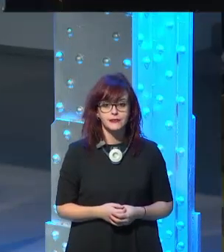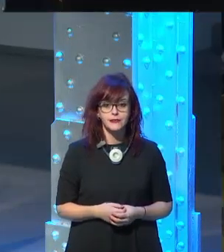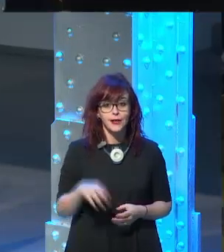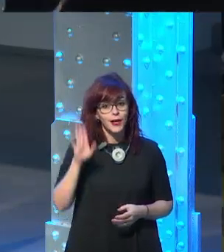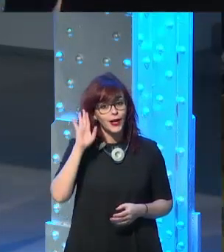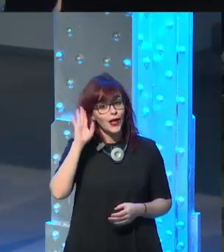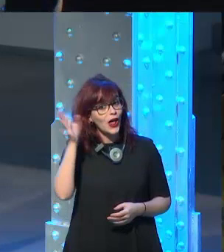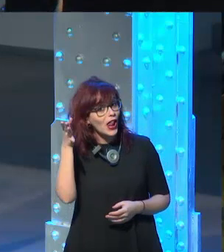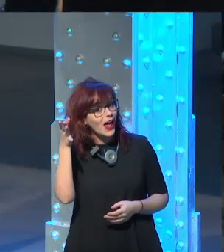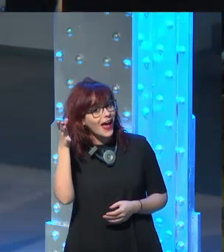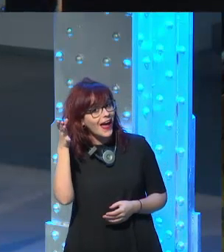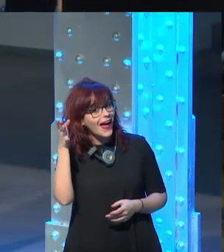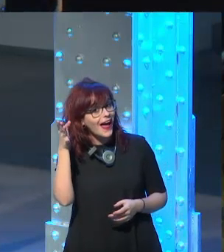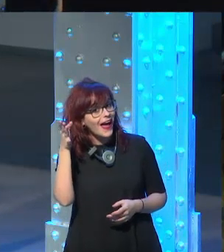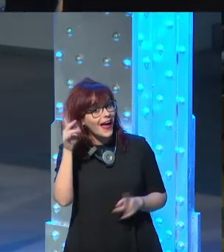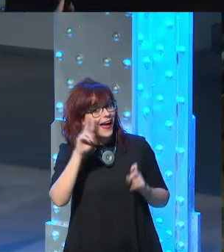Hola.